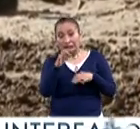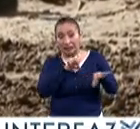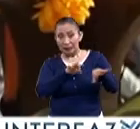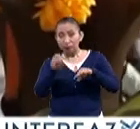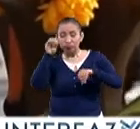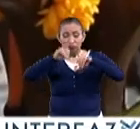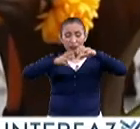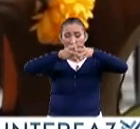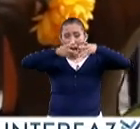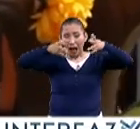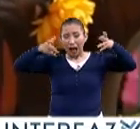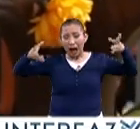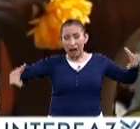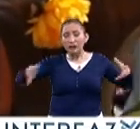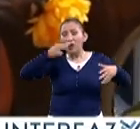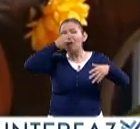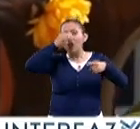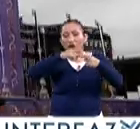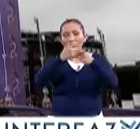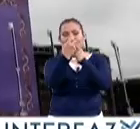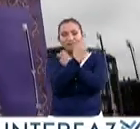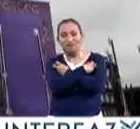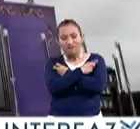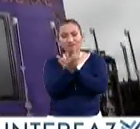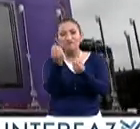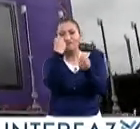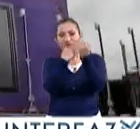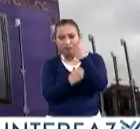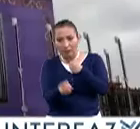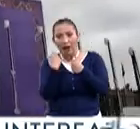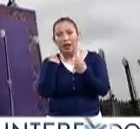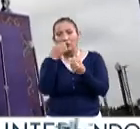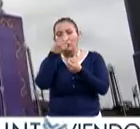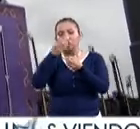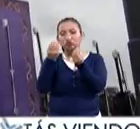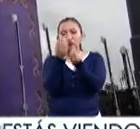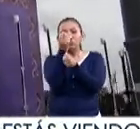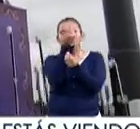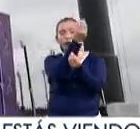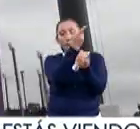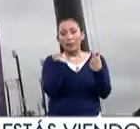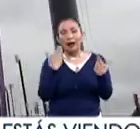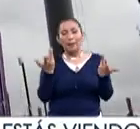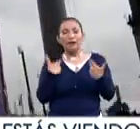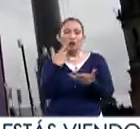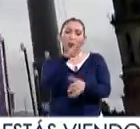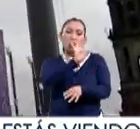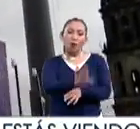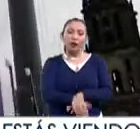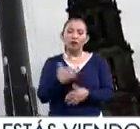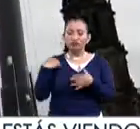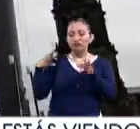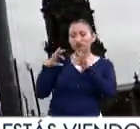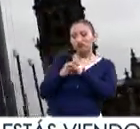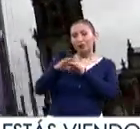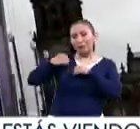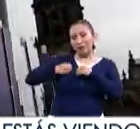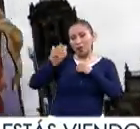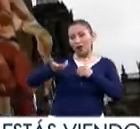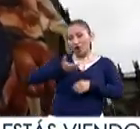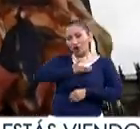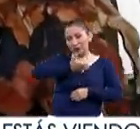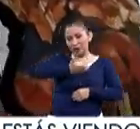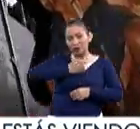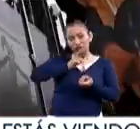trabajo monumental reúne las flores, calaveras, alimentos e incienso para que los difuntos gocen en compañía de los vivos en la Plaza